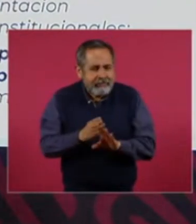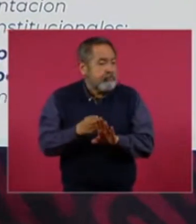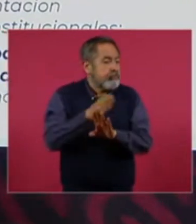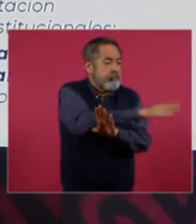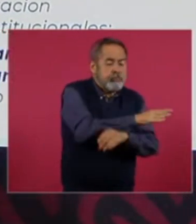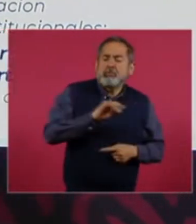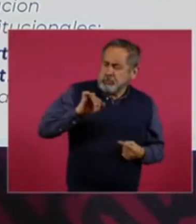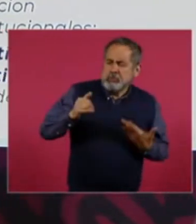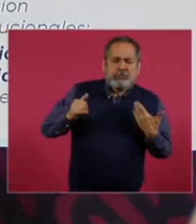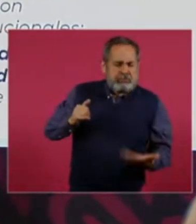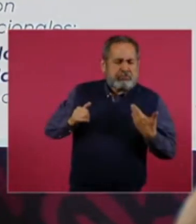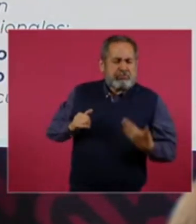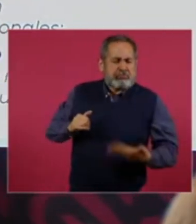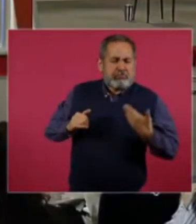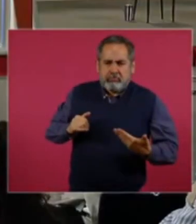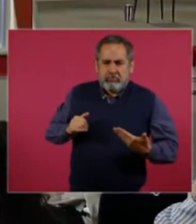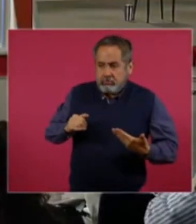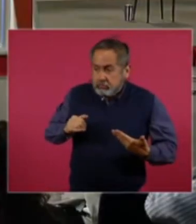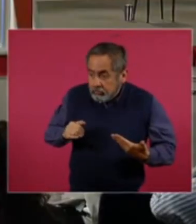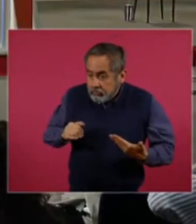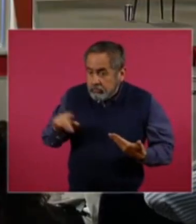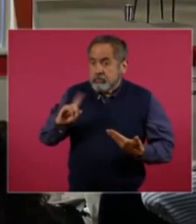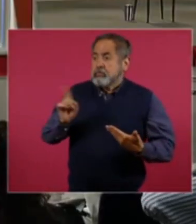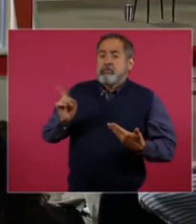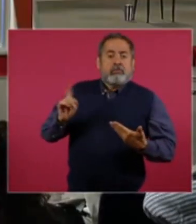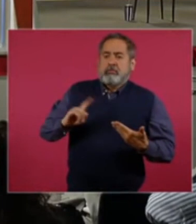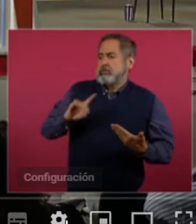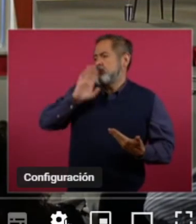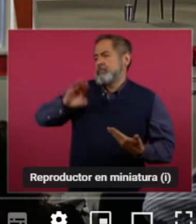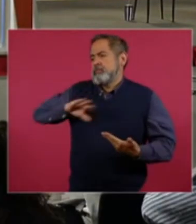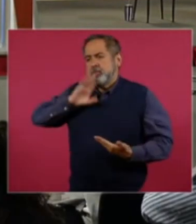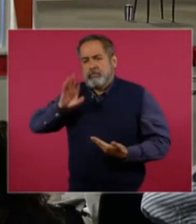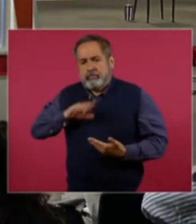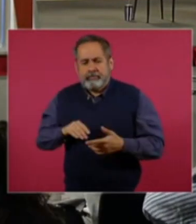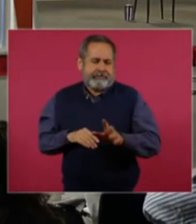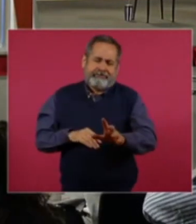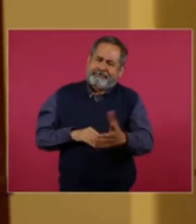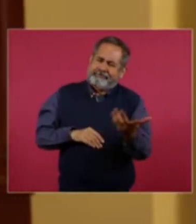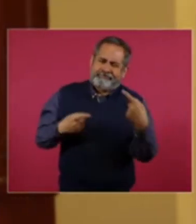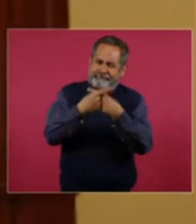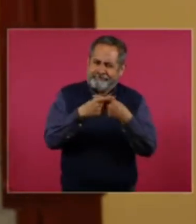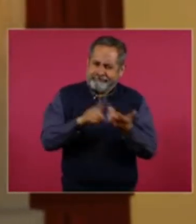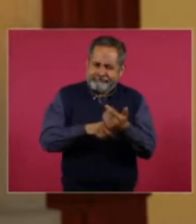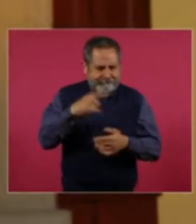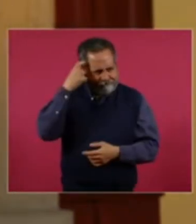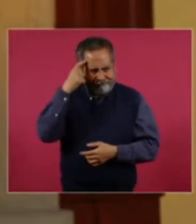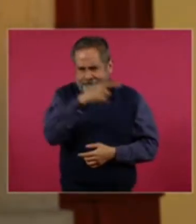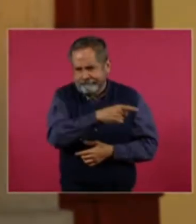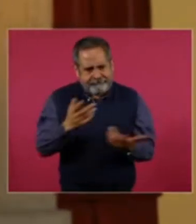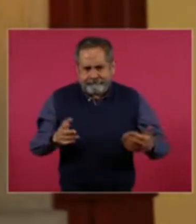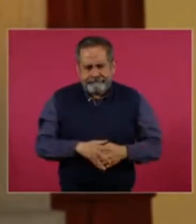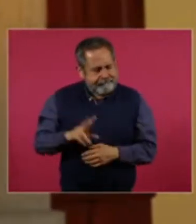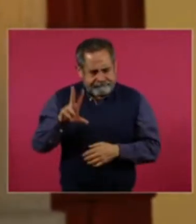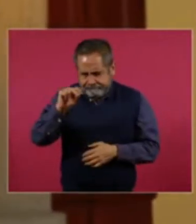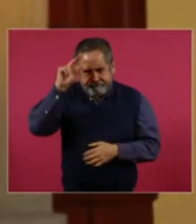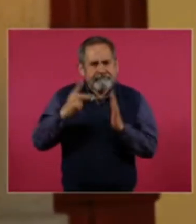no se obtenga esta mayoría y no pueda haber la posibilidad de modificar la Carta Magna. Entonces, pues